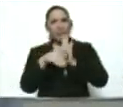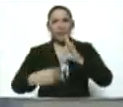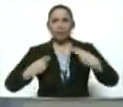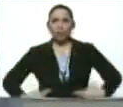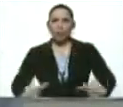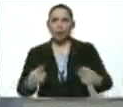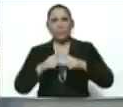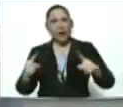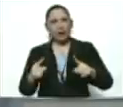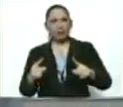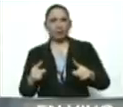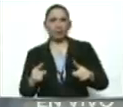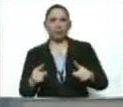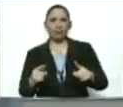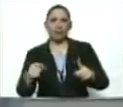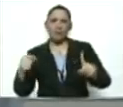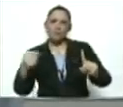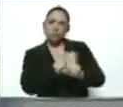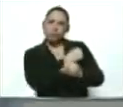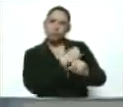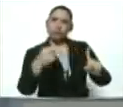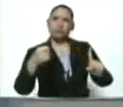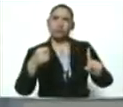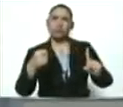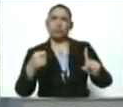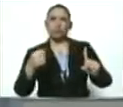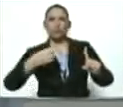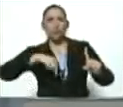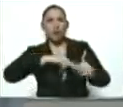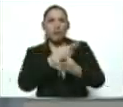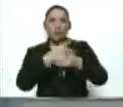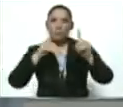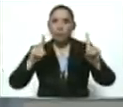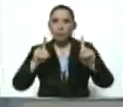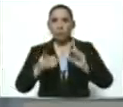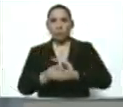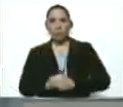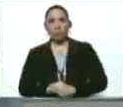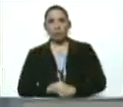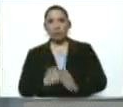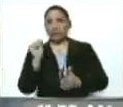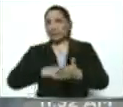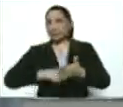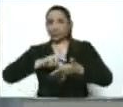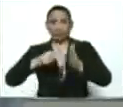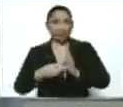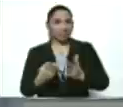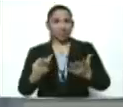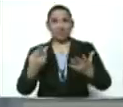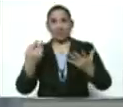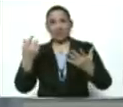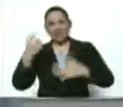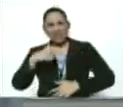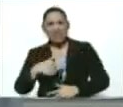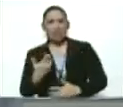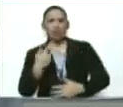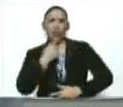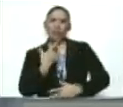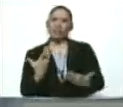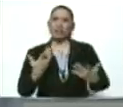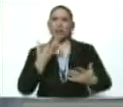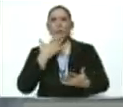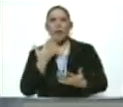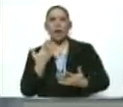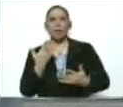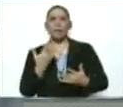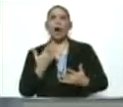humanos para golpear nuestra democracia sin ningún sentido, incluso yo diría favoreciendo la